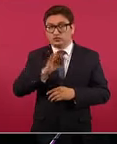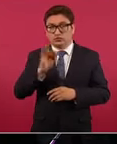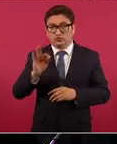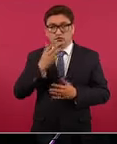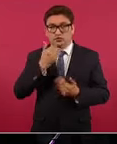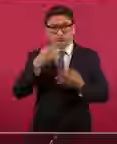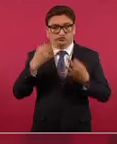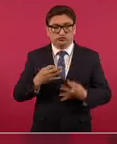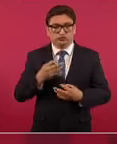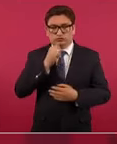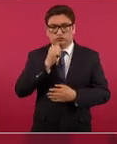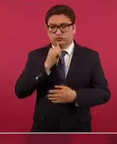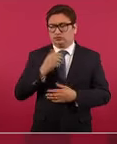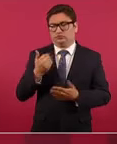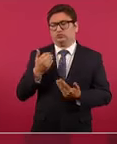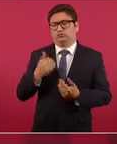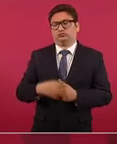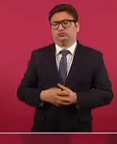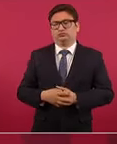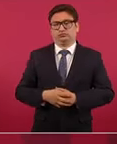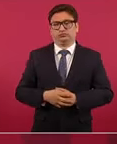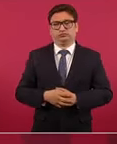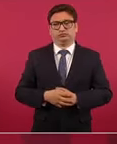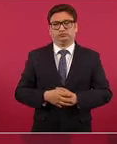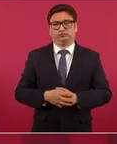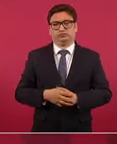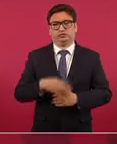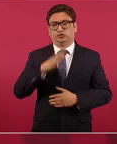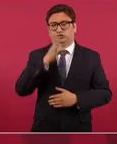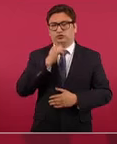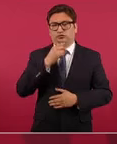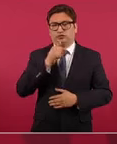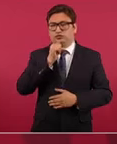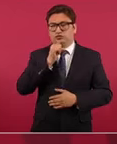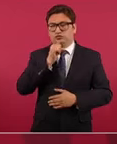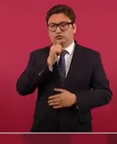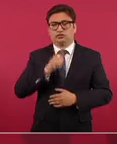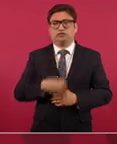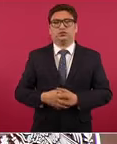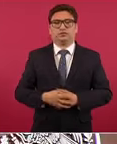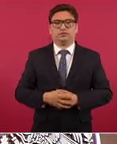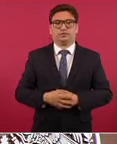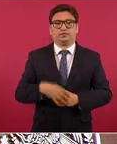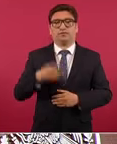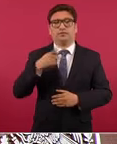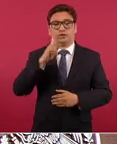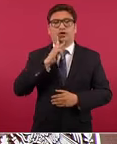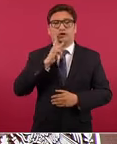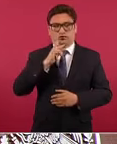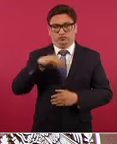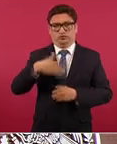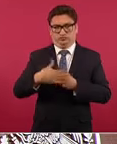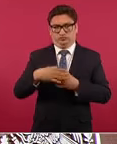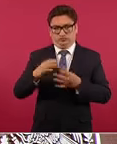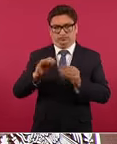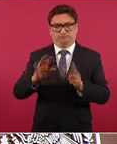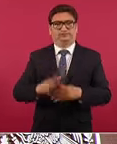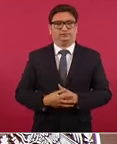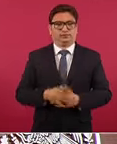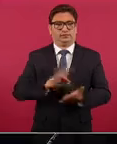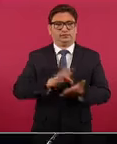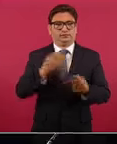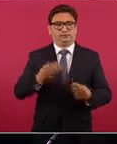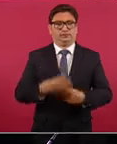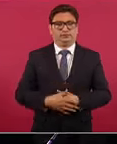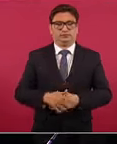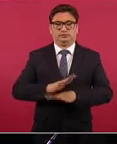fechas exactas si no no no puedo todavía pero a ver qué podemos hacer bueno muchas